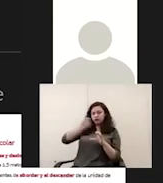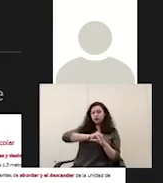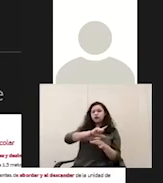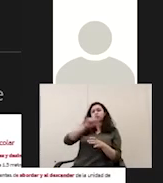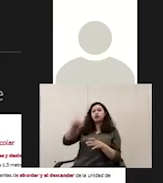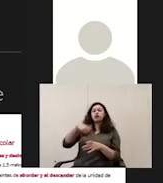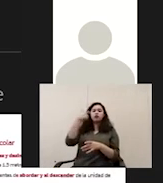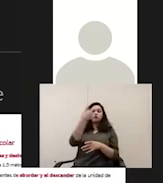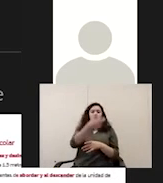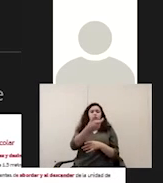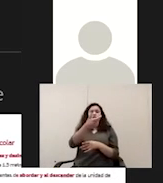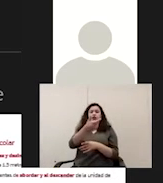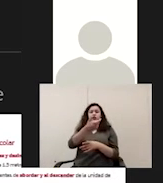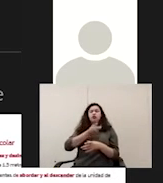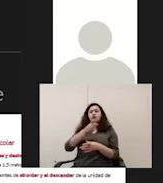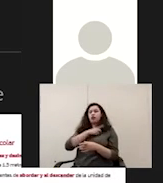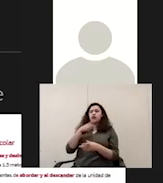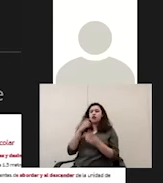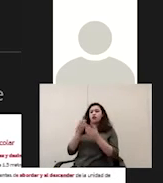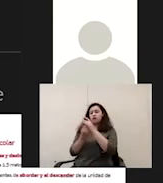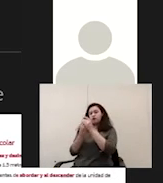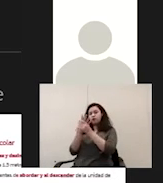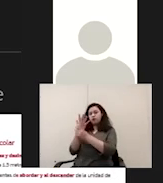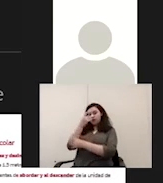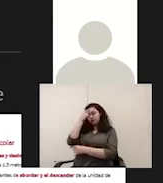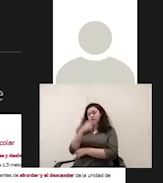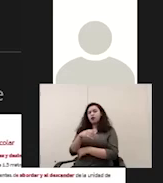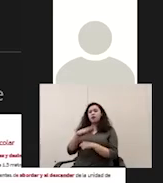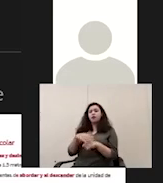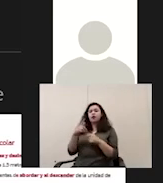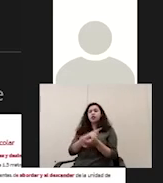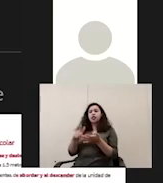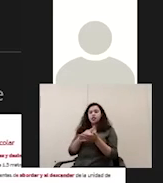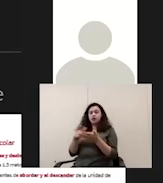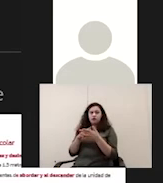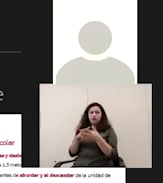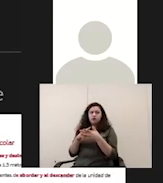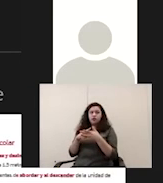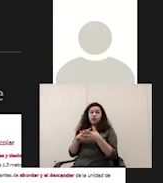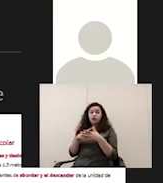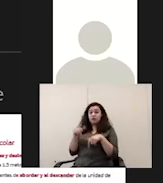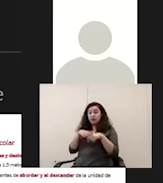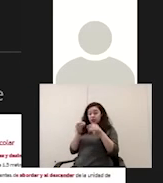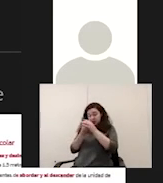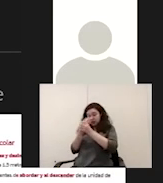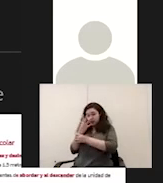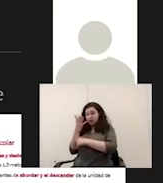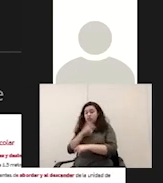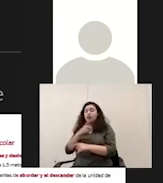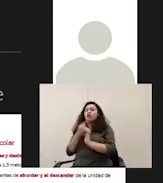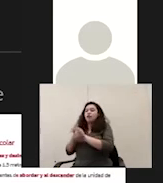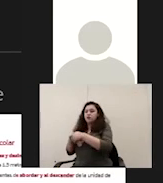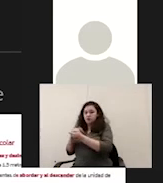tendrá que usar un guante para poder garantizar la limpieza y a pesar de que traiga el guante se tendrá que lavar las manos,